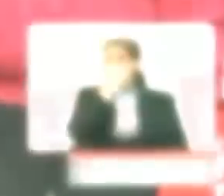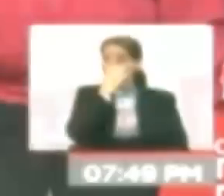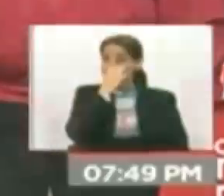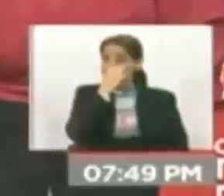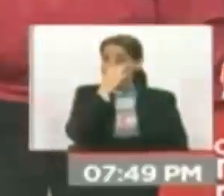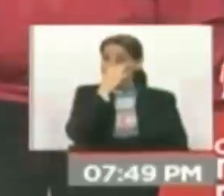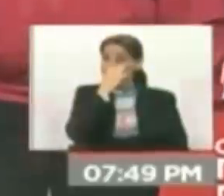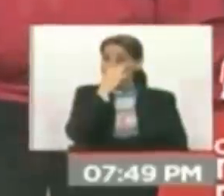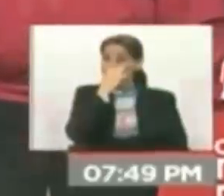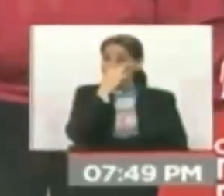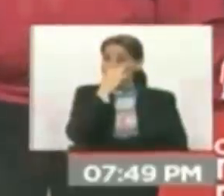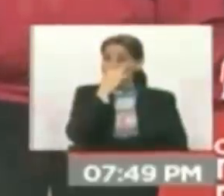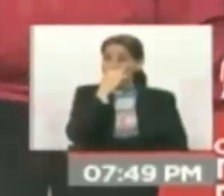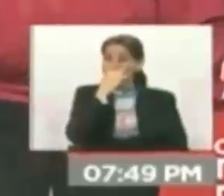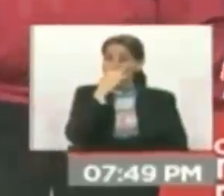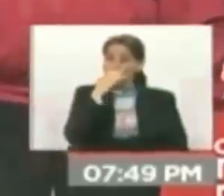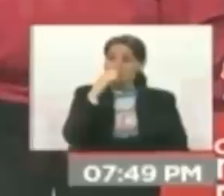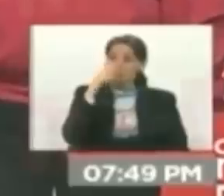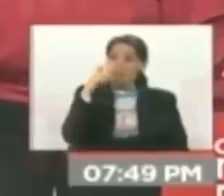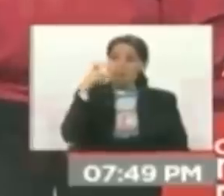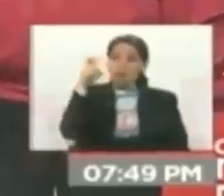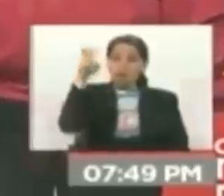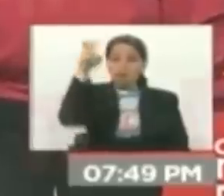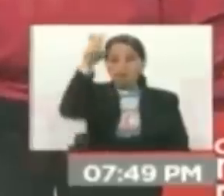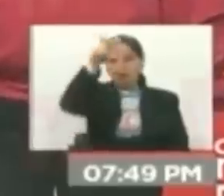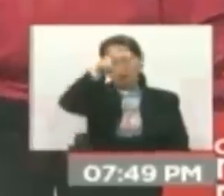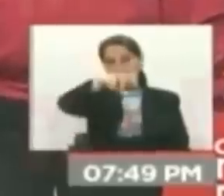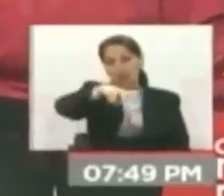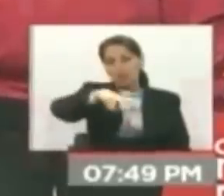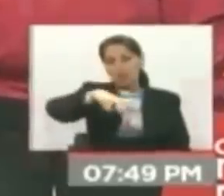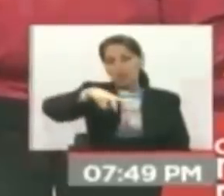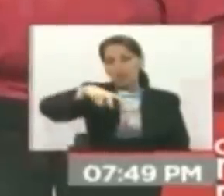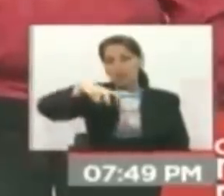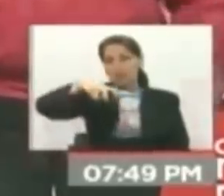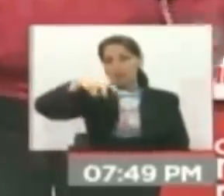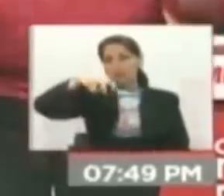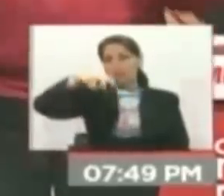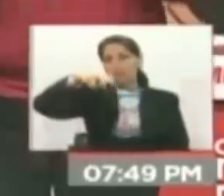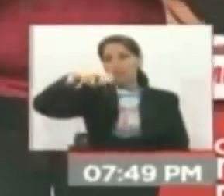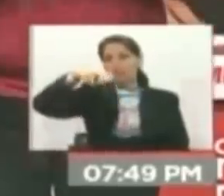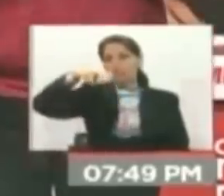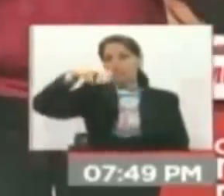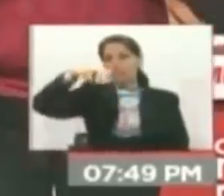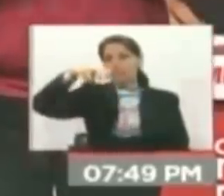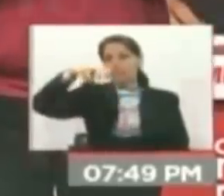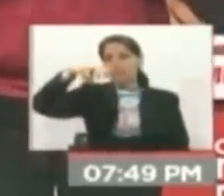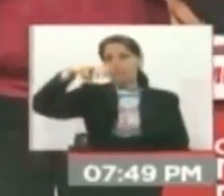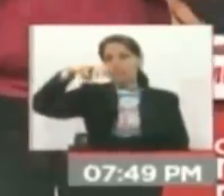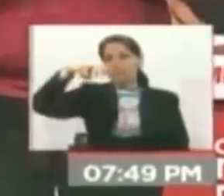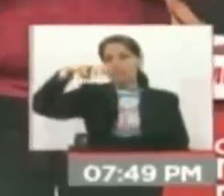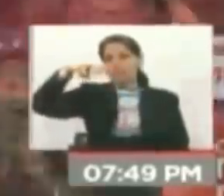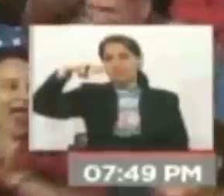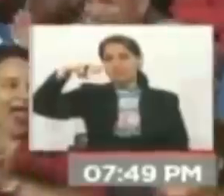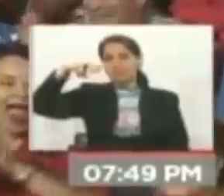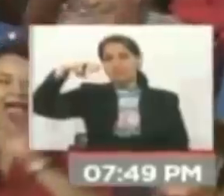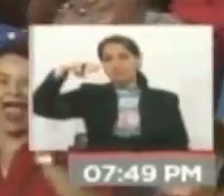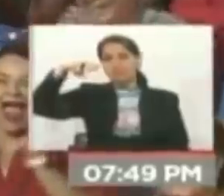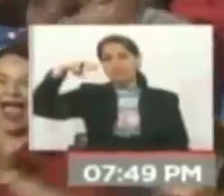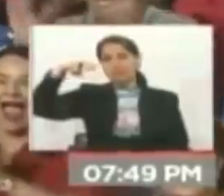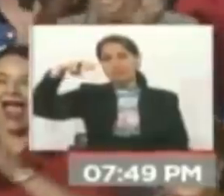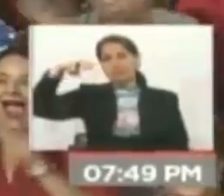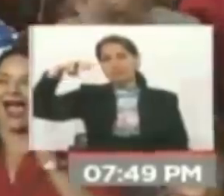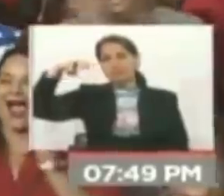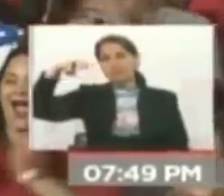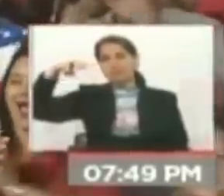La gente de República Dominicana se molestó conmigo por lo que dije. No entiendo. Reitero que los únicos culpables son quienes